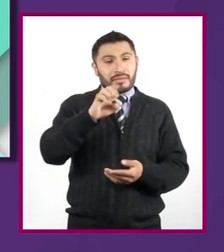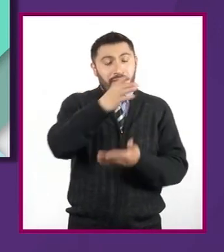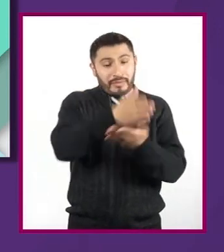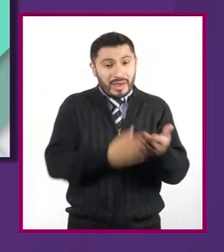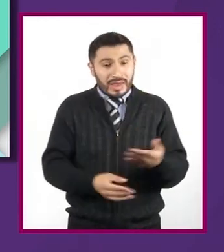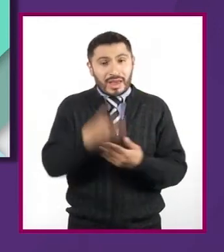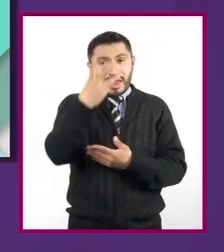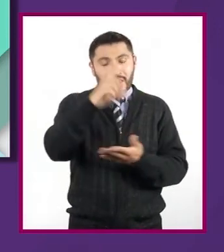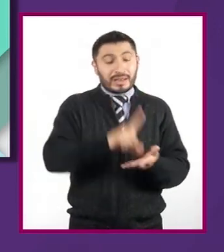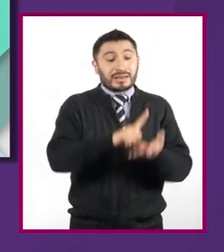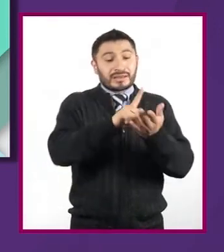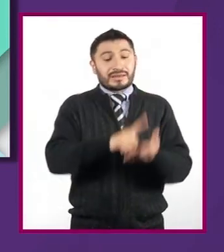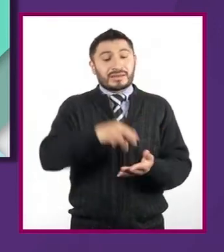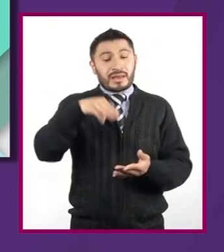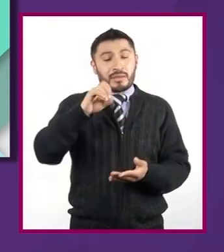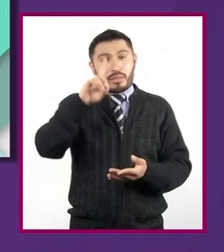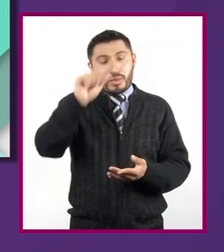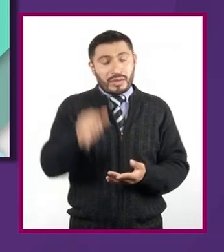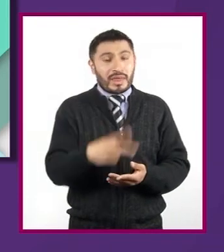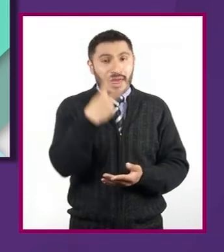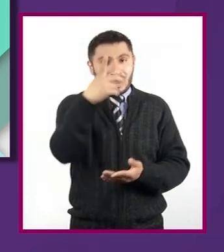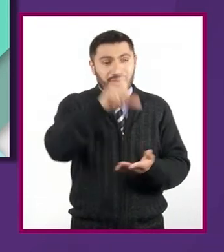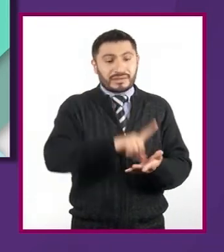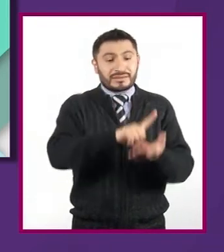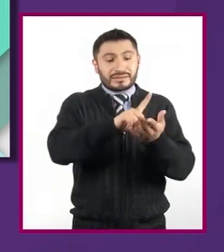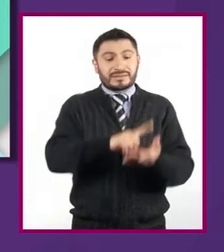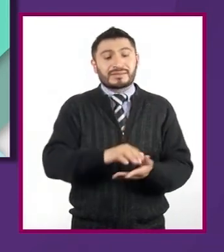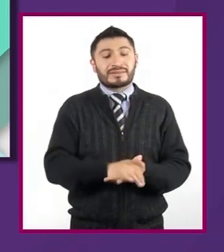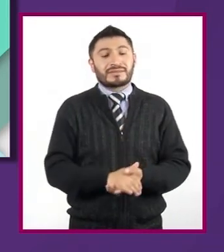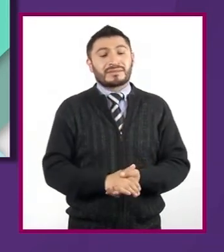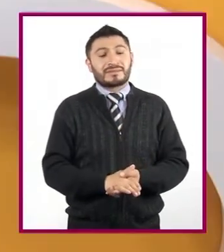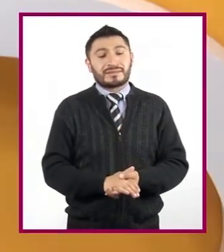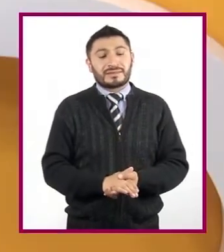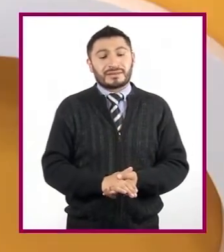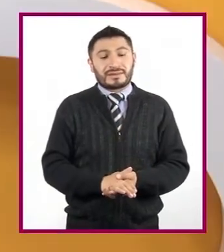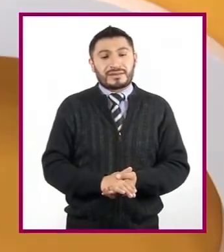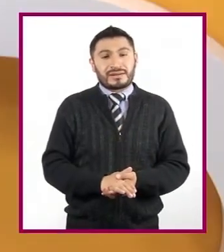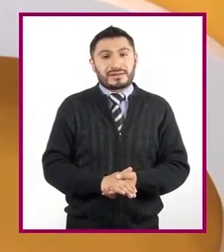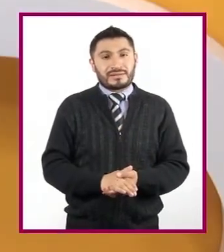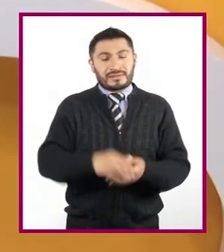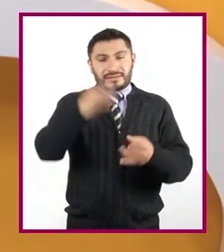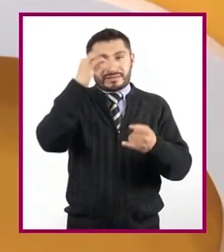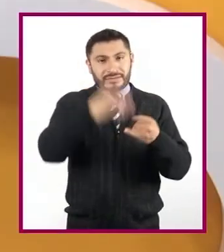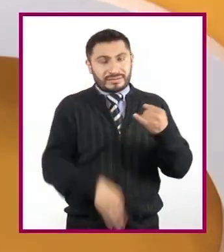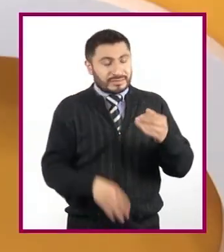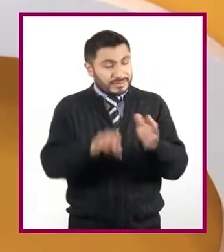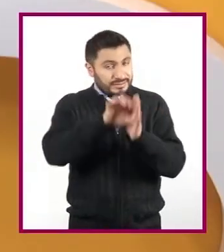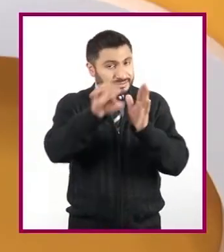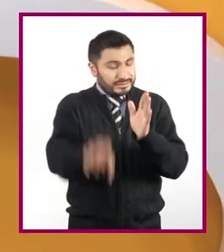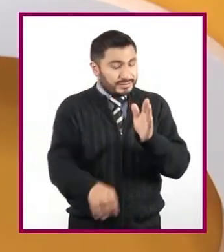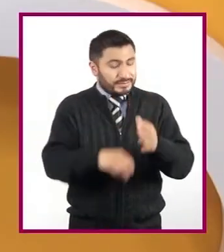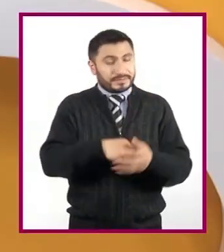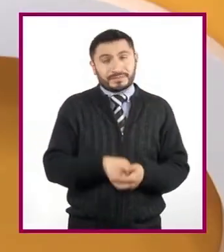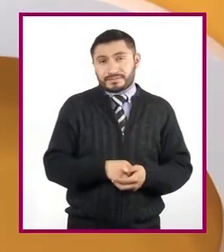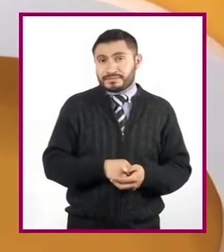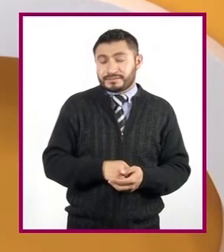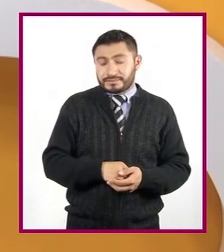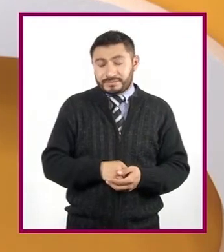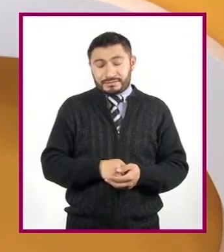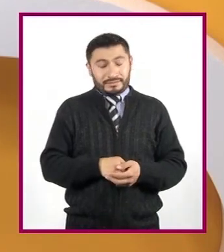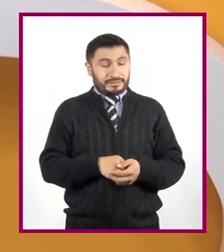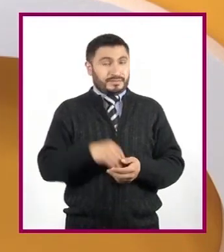litros, moda de 2 litros. Para finalizar con el ejemplo, si la